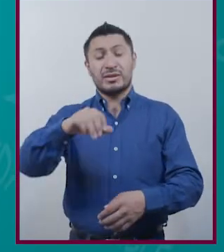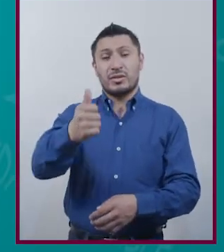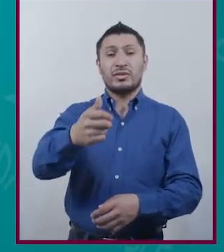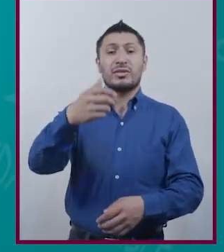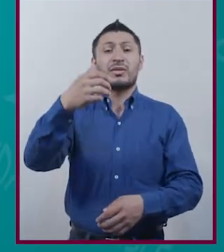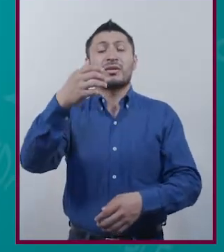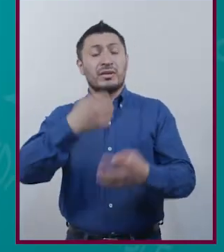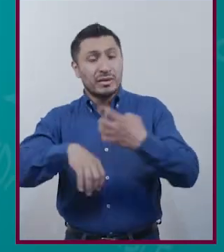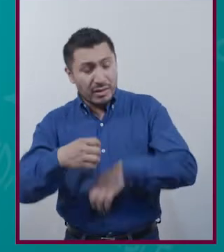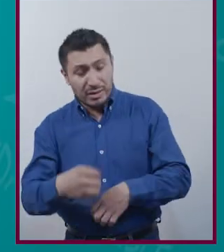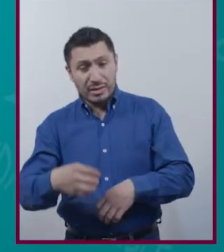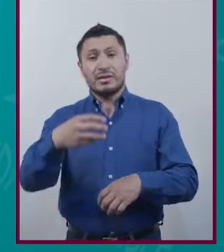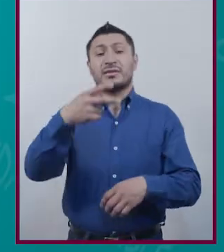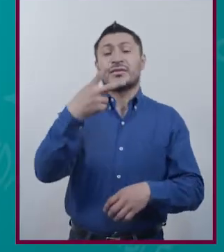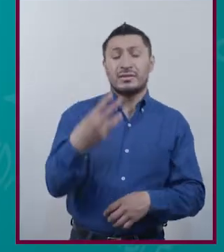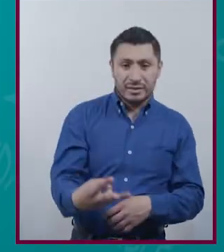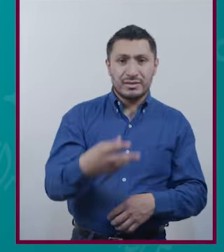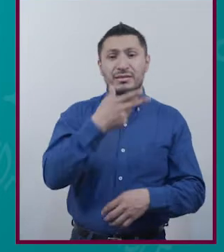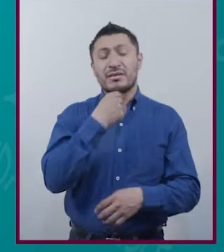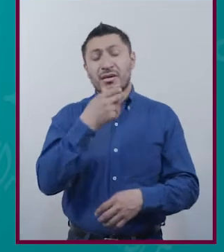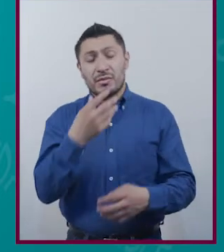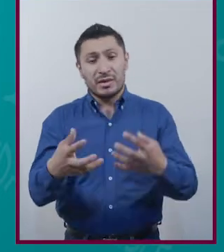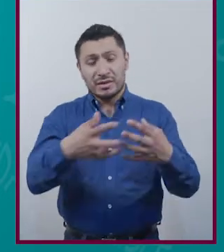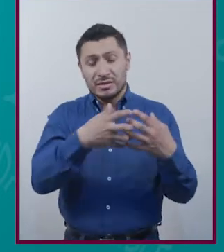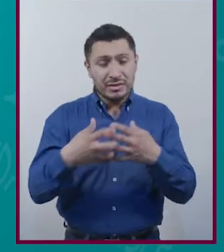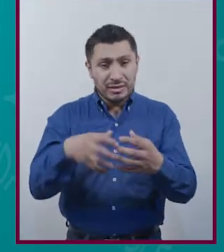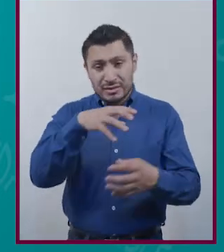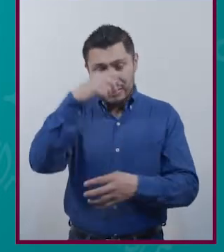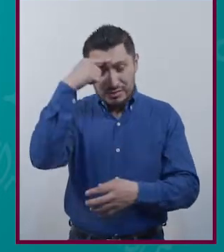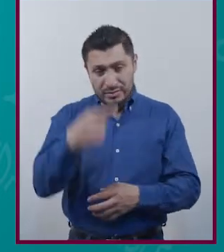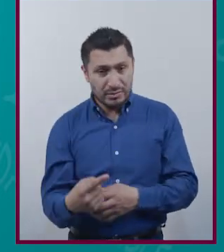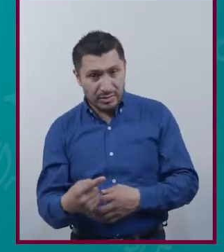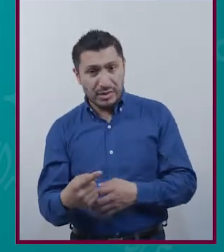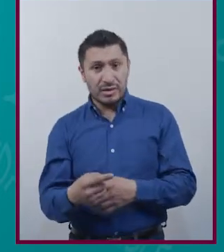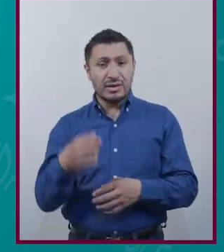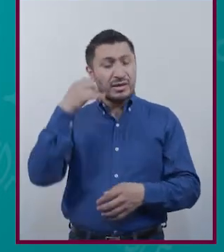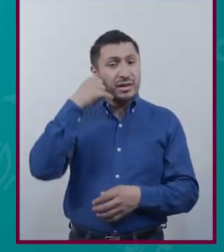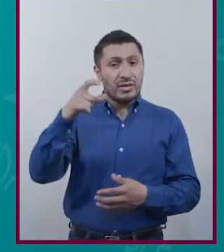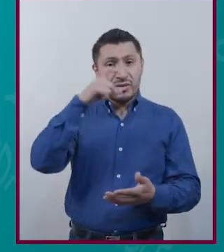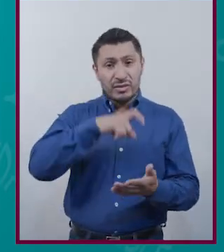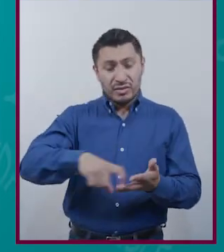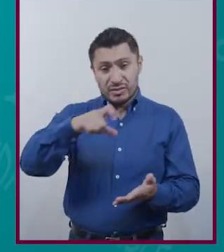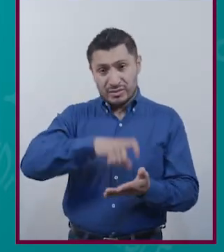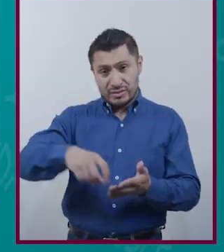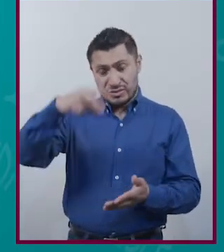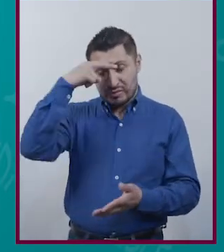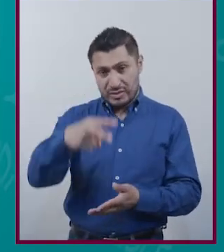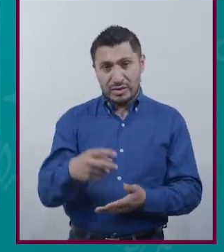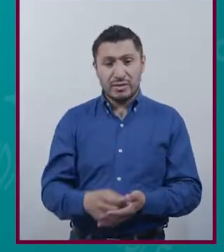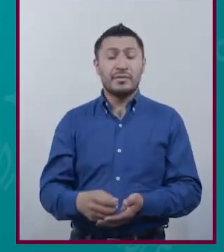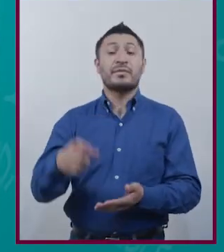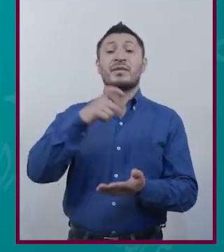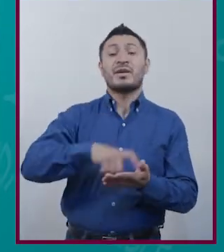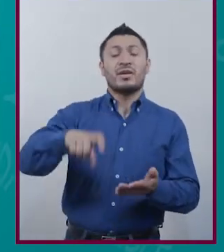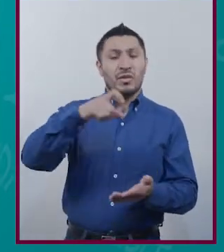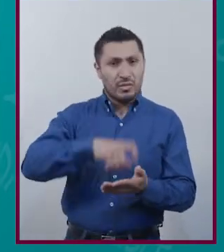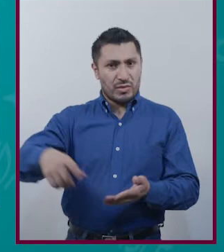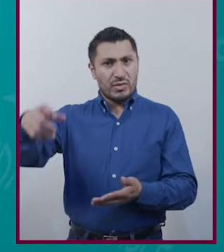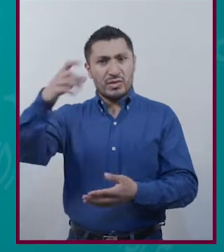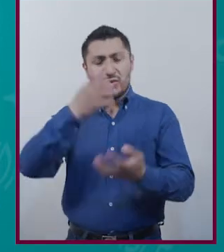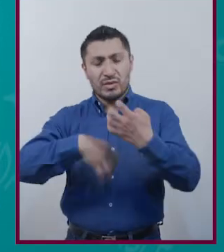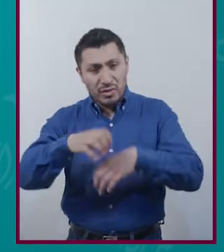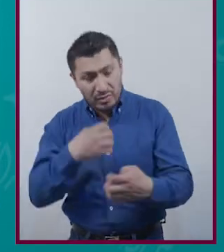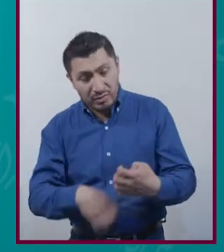empresa Teléfonos de México, que nada más al dar sus primeros pasos compró a la Compañía Telefónica y Telegráfica